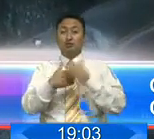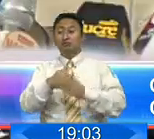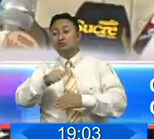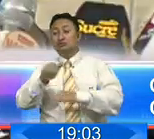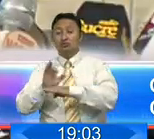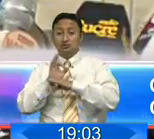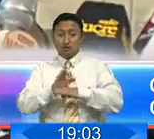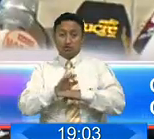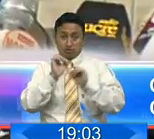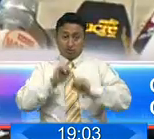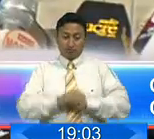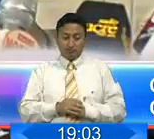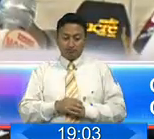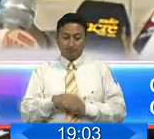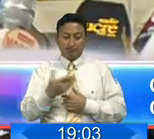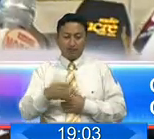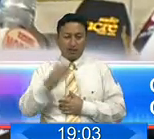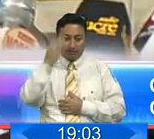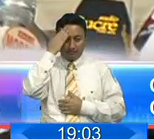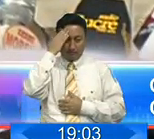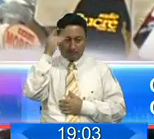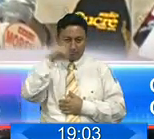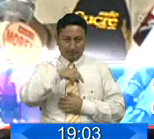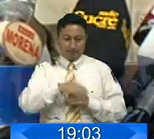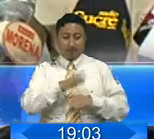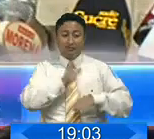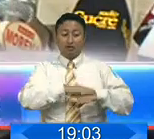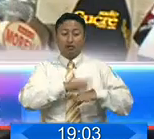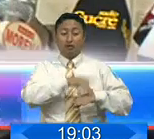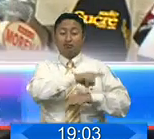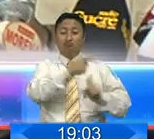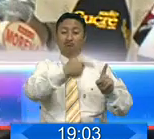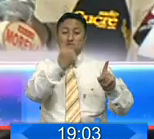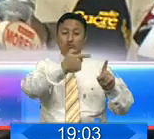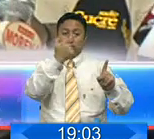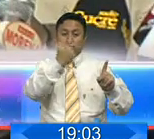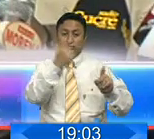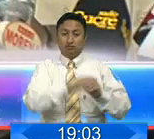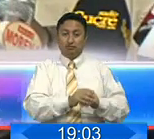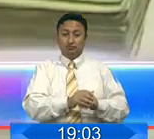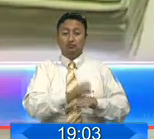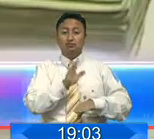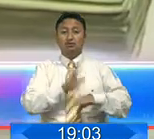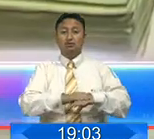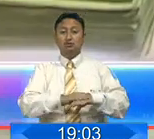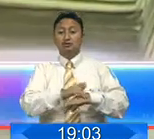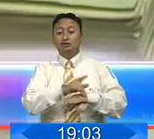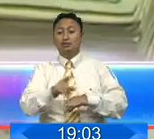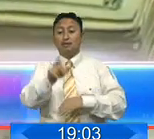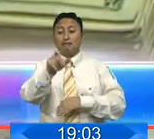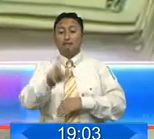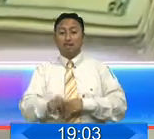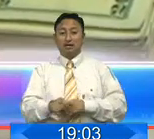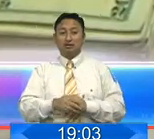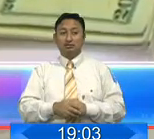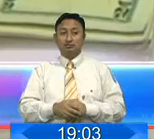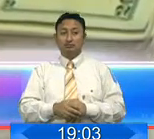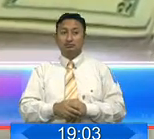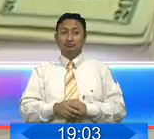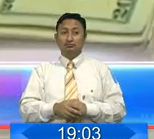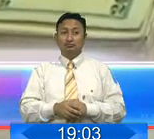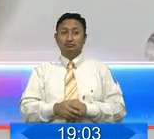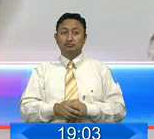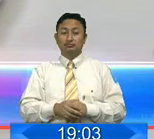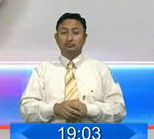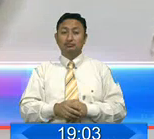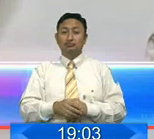determinaron que el móvil que habría generado este atentado criminal obedecería al incumplimiento del ofrecimiento